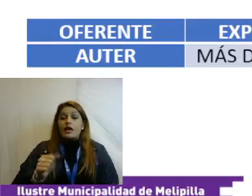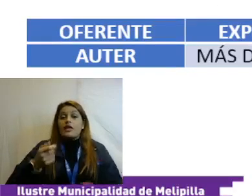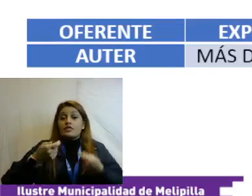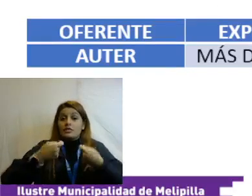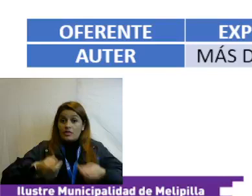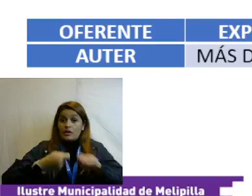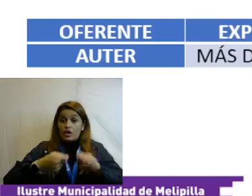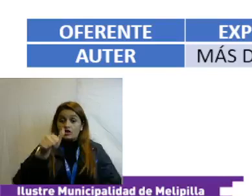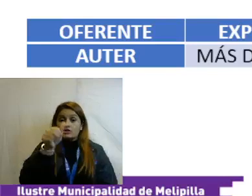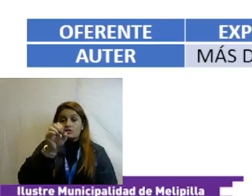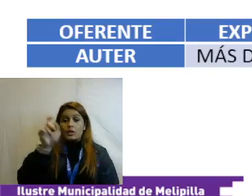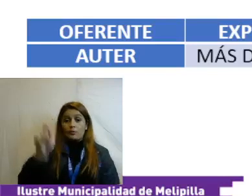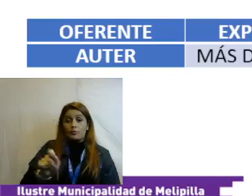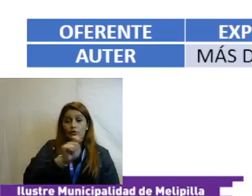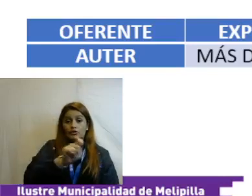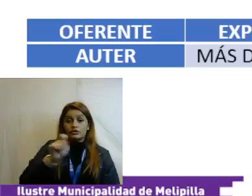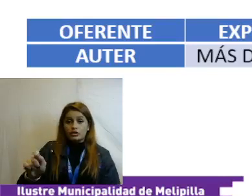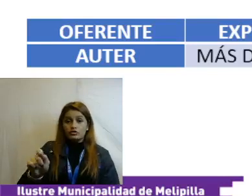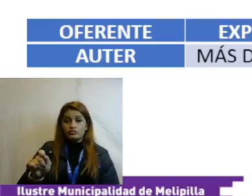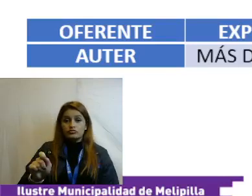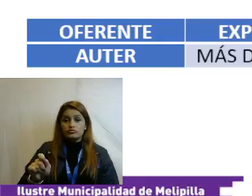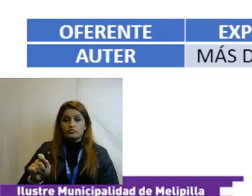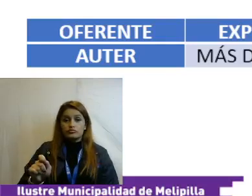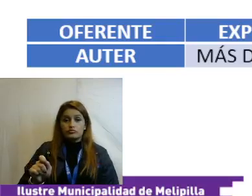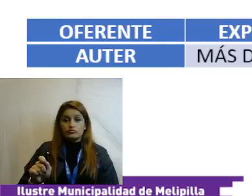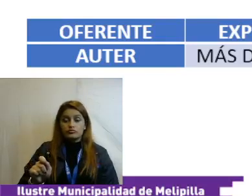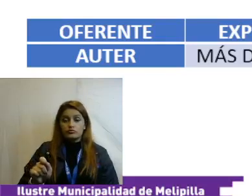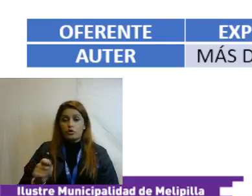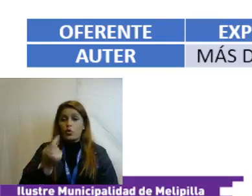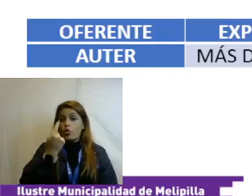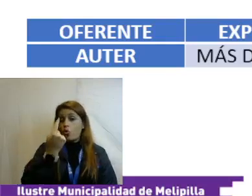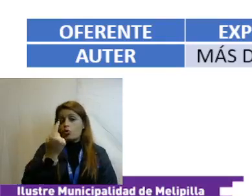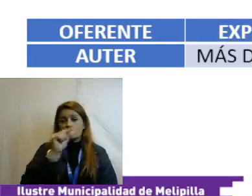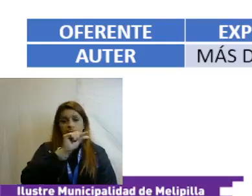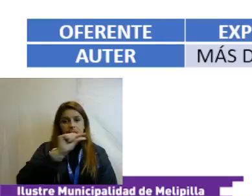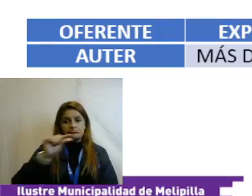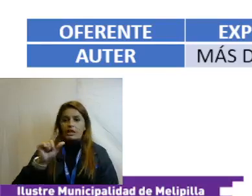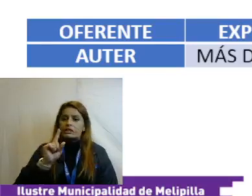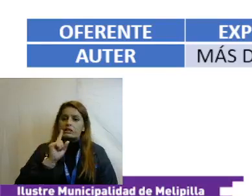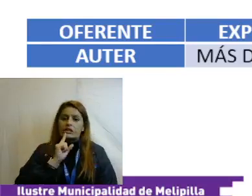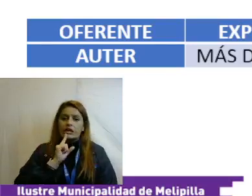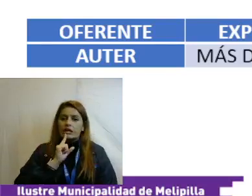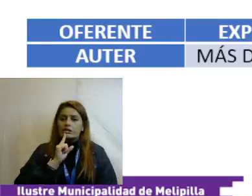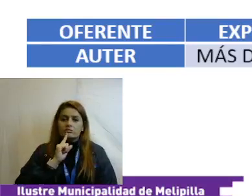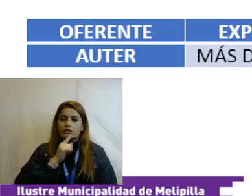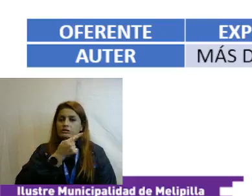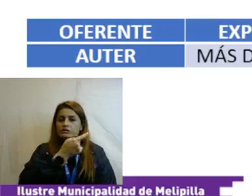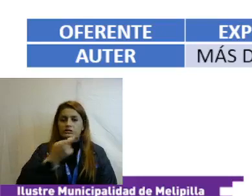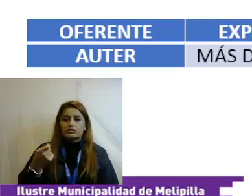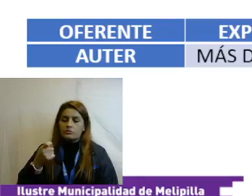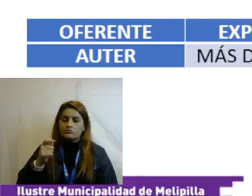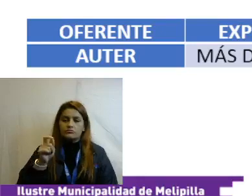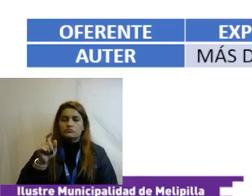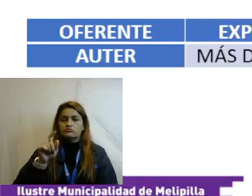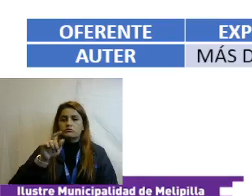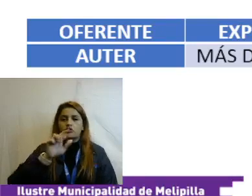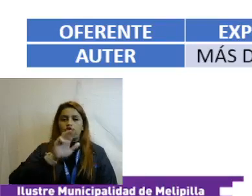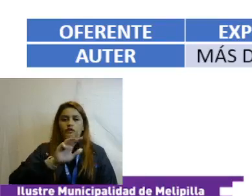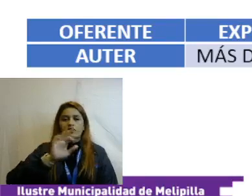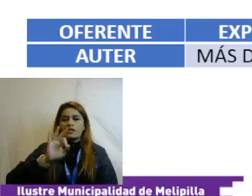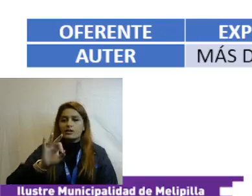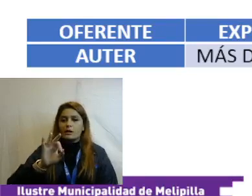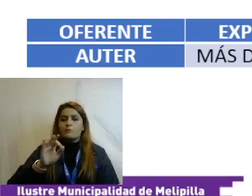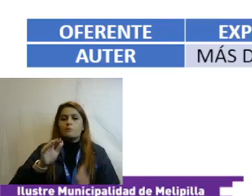pondrá el 60% es un solo oferente, por lo tanto obtiene el 100% del puntaje, con